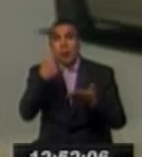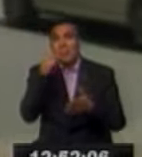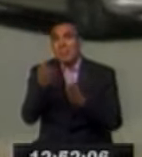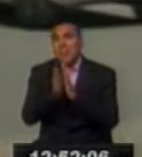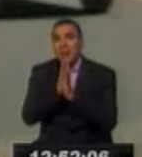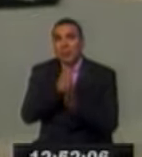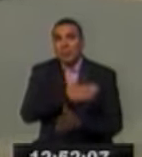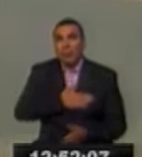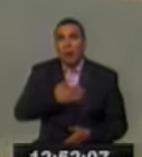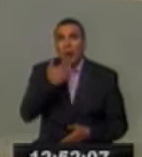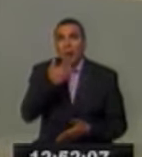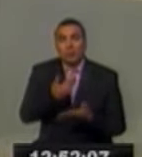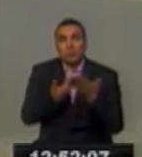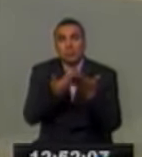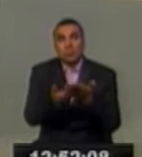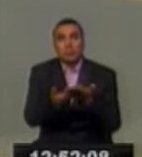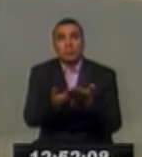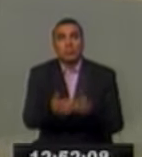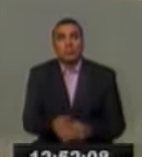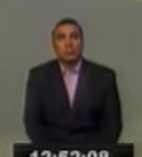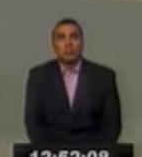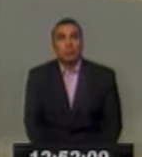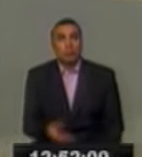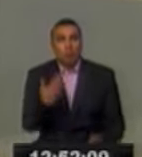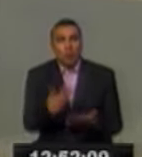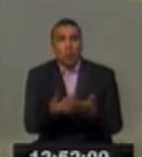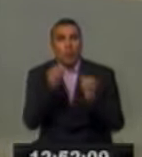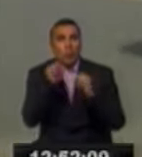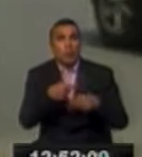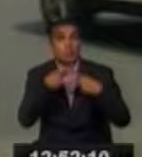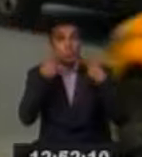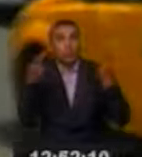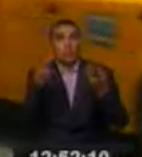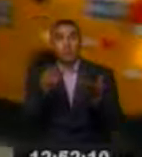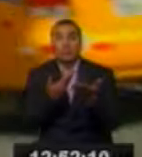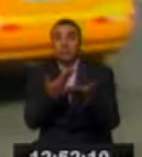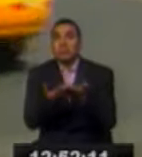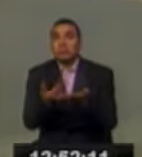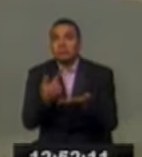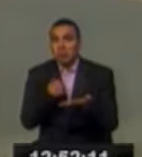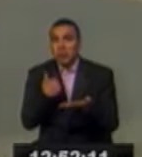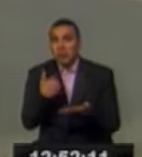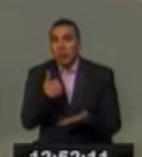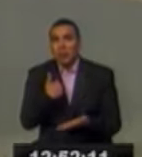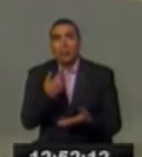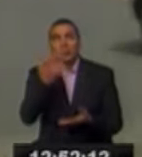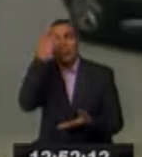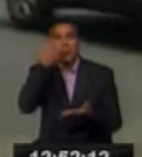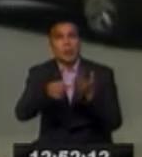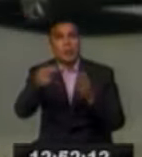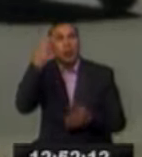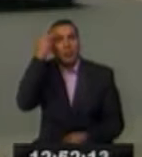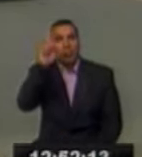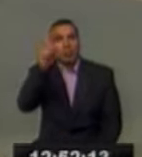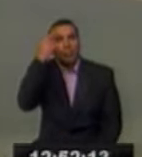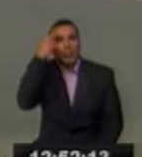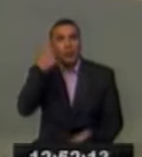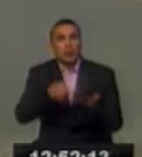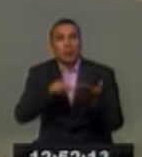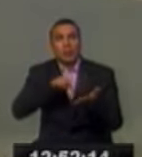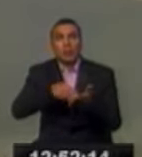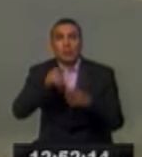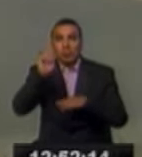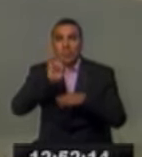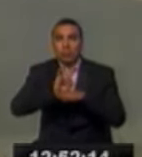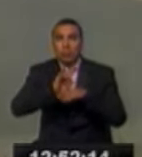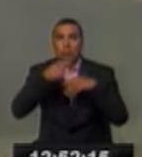que habrían presentado los canales de televisión. Allí aseguraron que presentarán todas las pruebas y cuáles habrían sido las razones para que se reviertan las